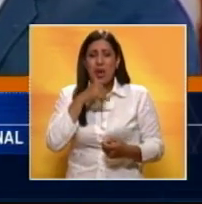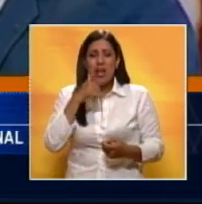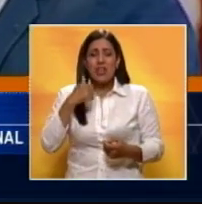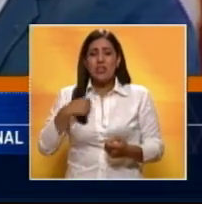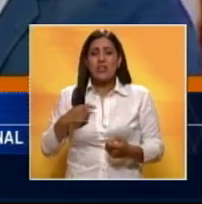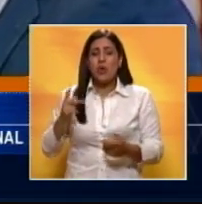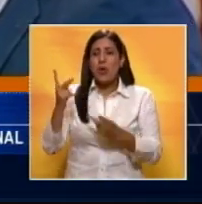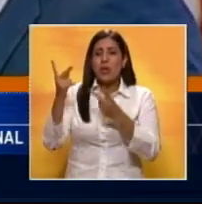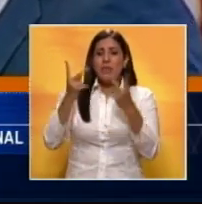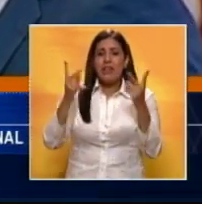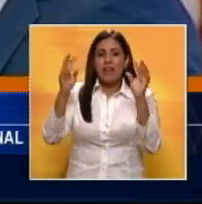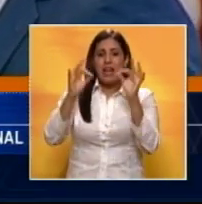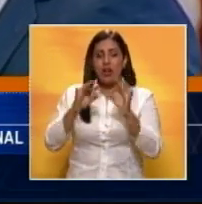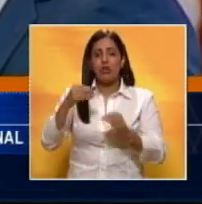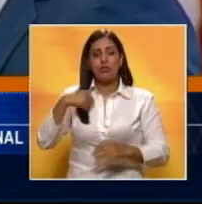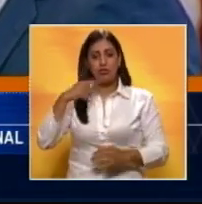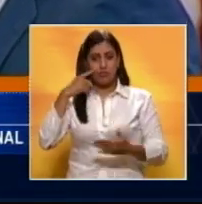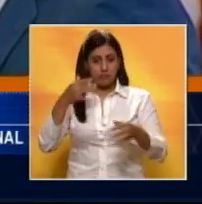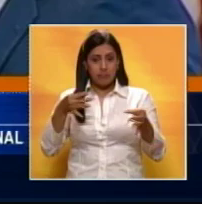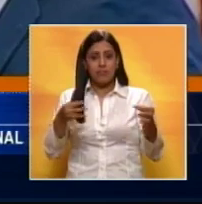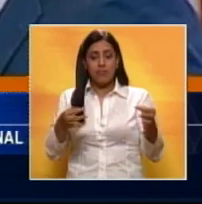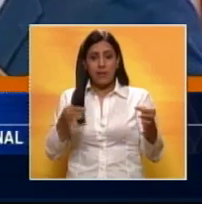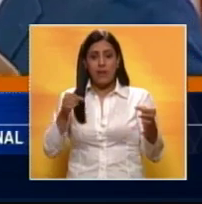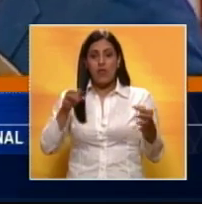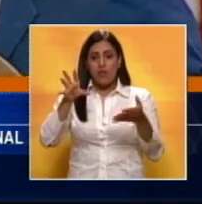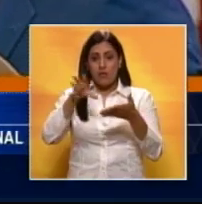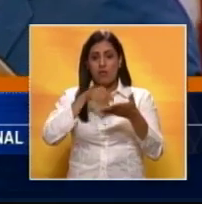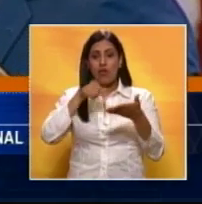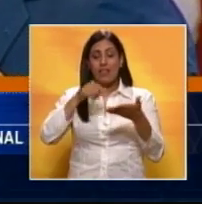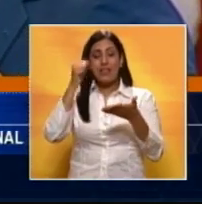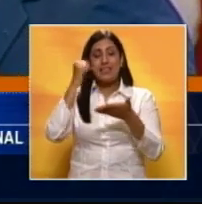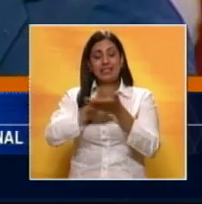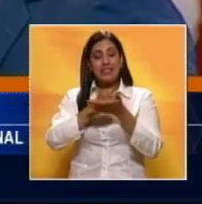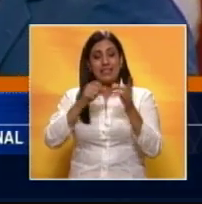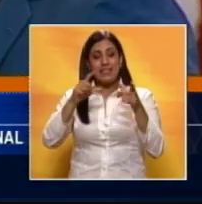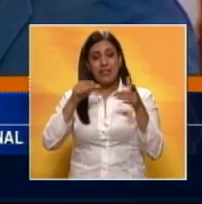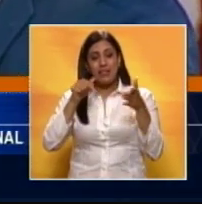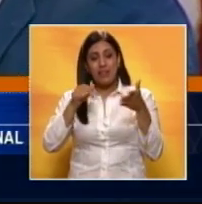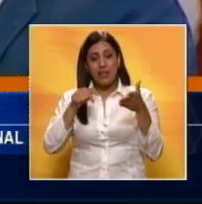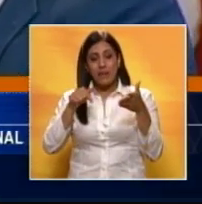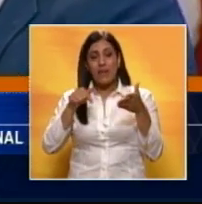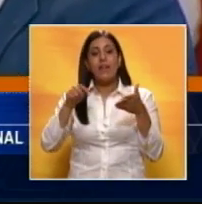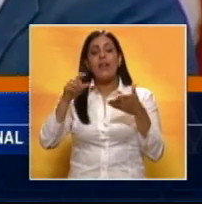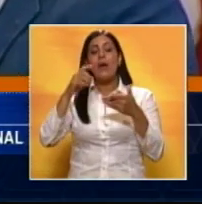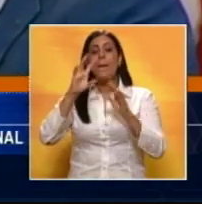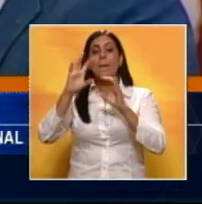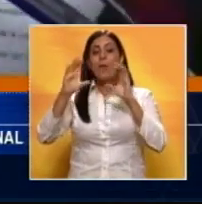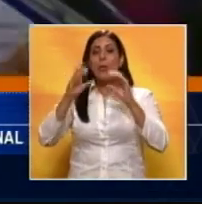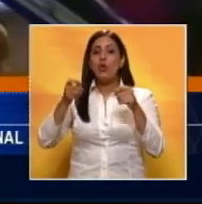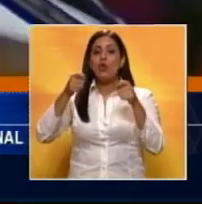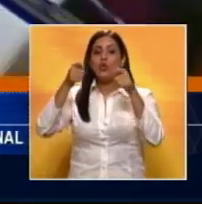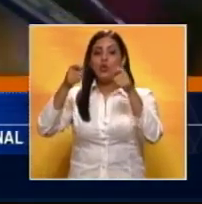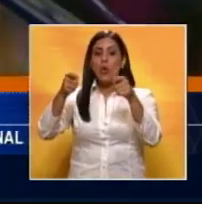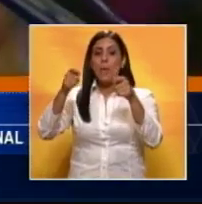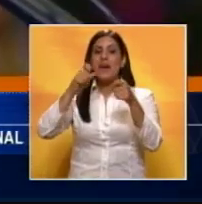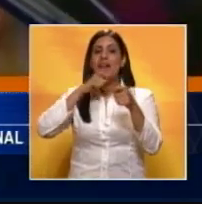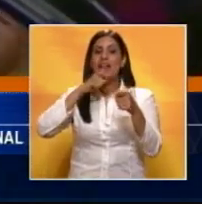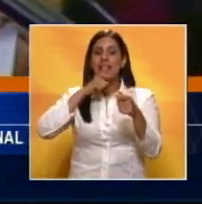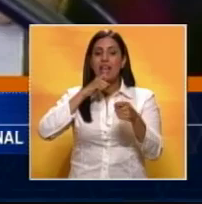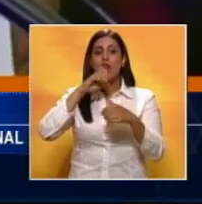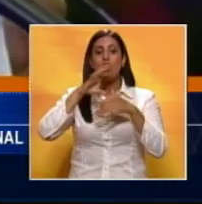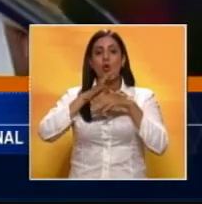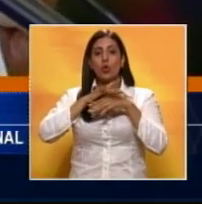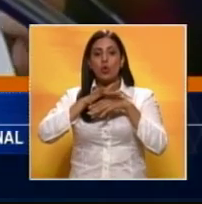fue invitada. Yo consigné esta copia certificada de la comunicación que le envió